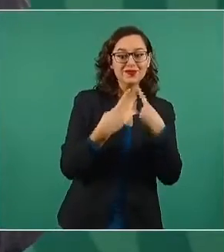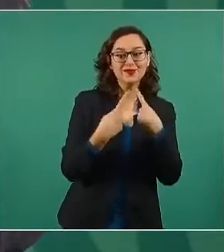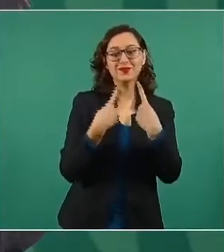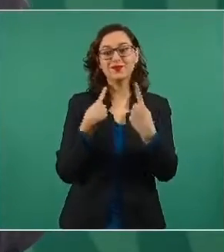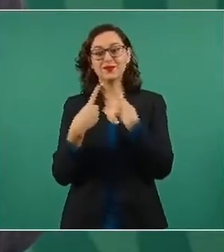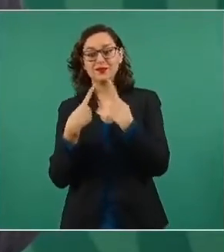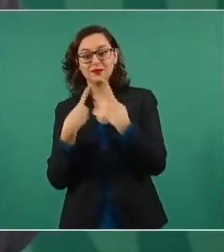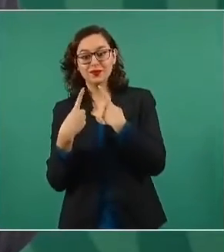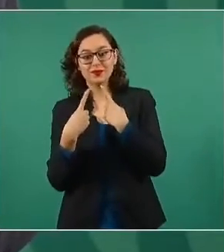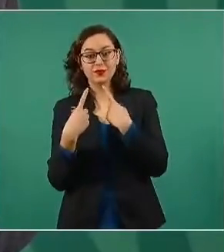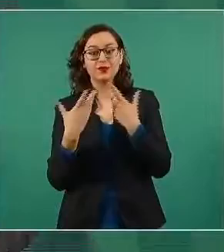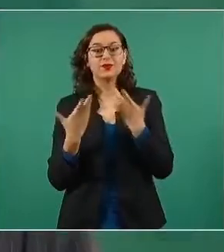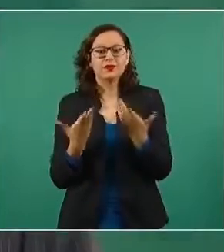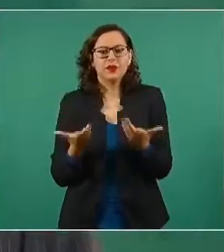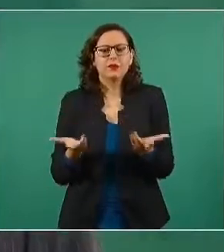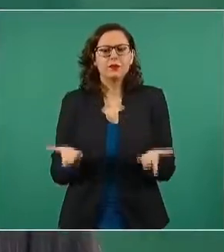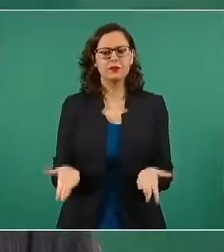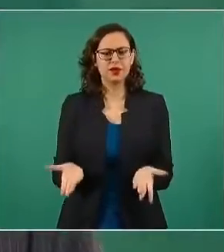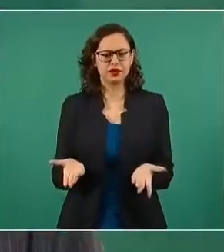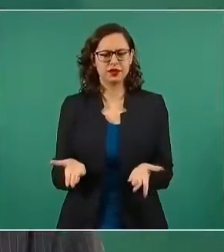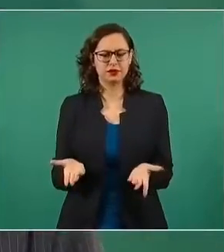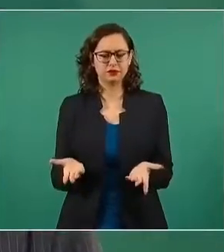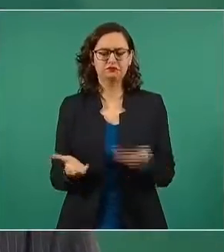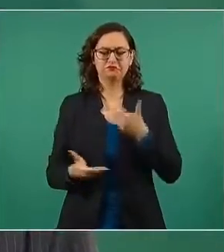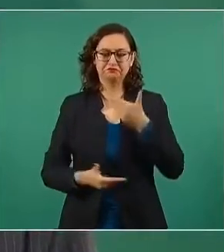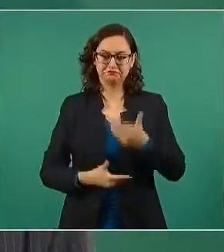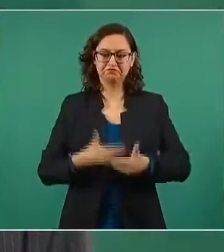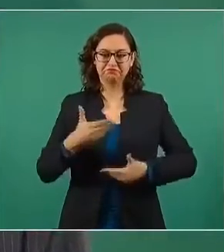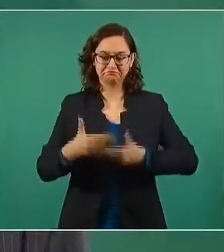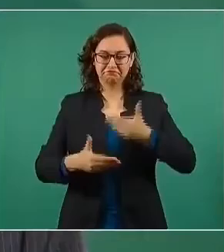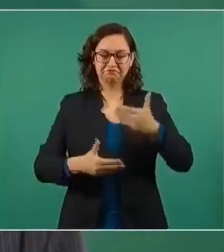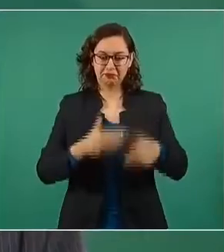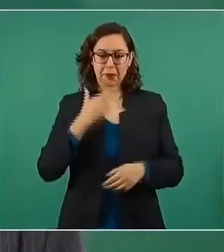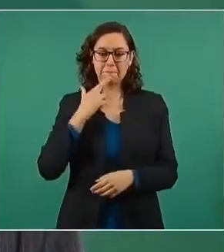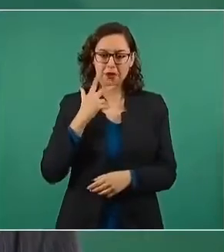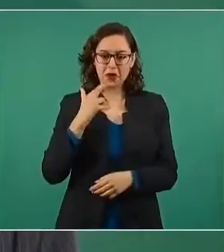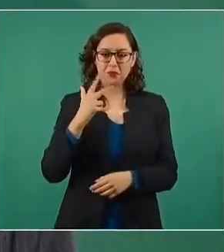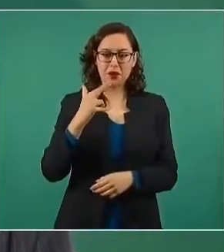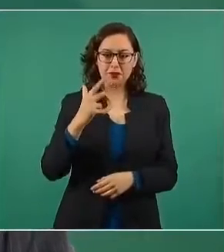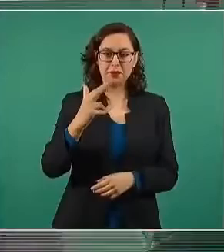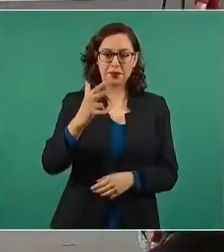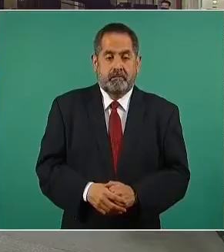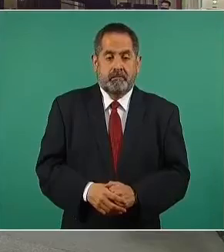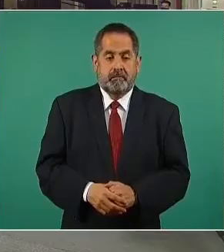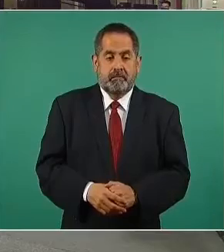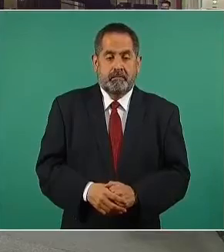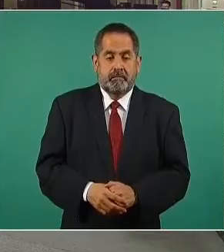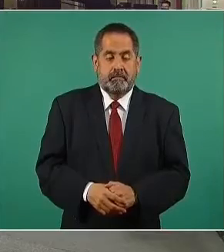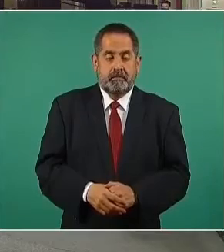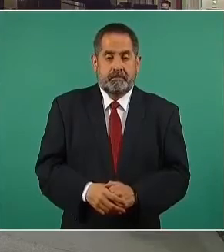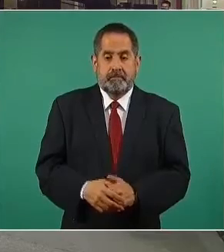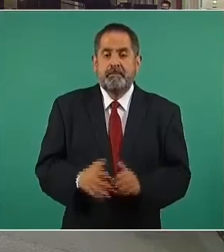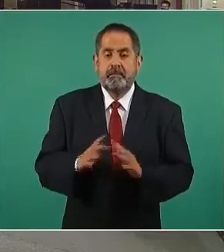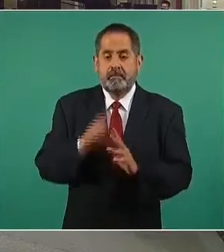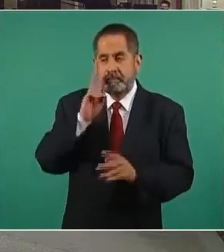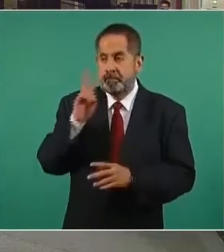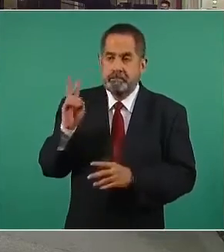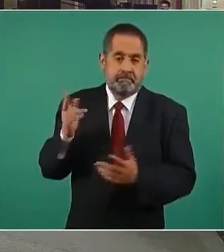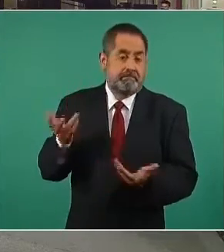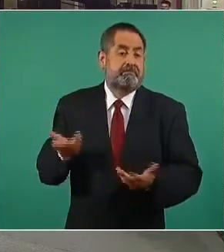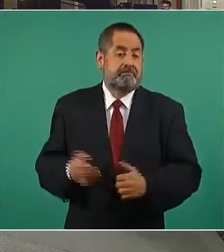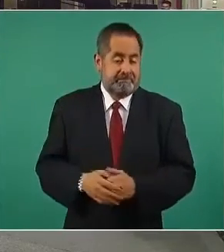para que se vaya mejorando la vida pública. Como ven,